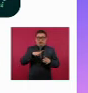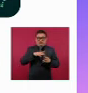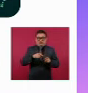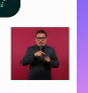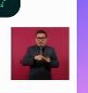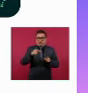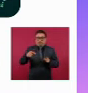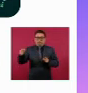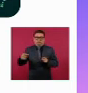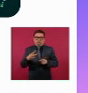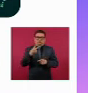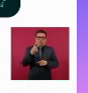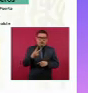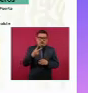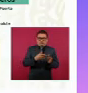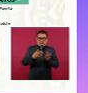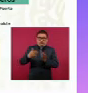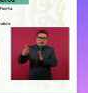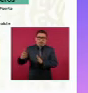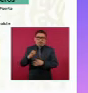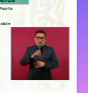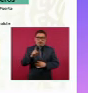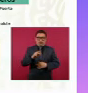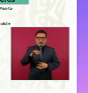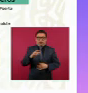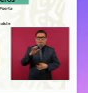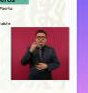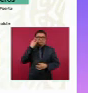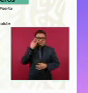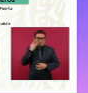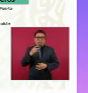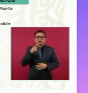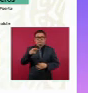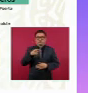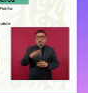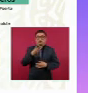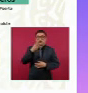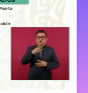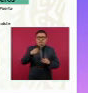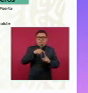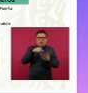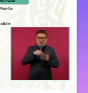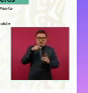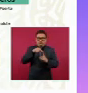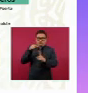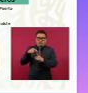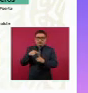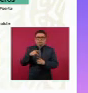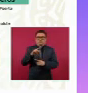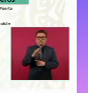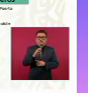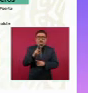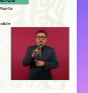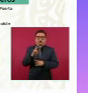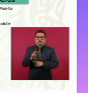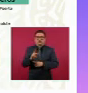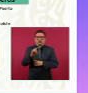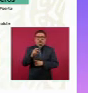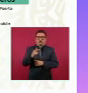son Esná y Campeche, y con 3 paraderos, Carrillo Puerto, Tenabo y